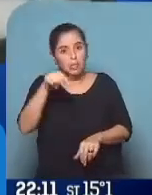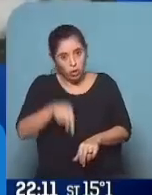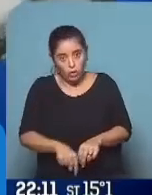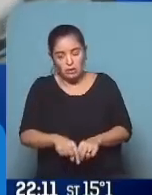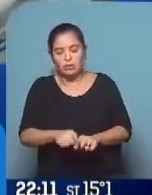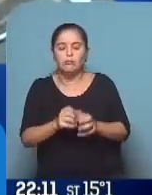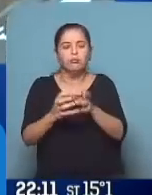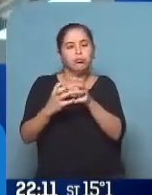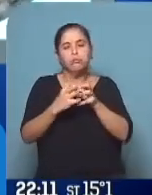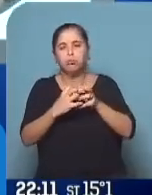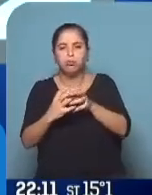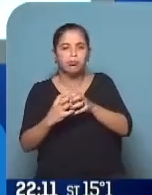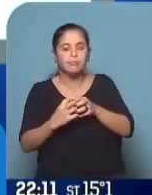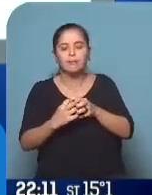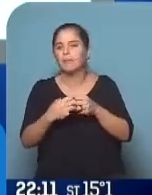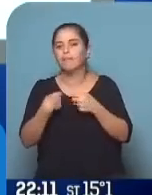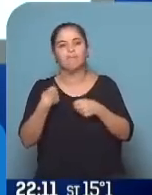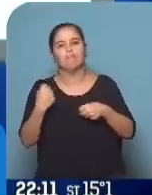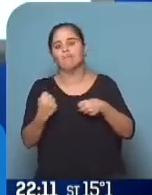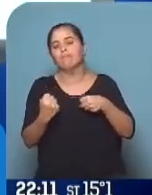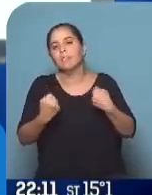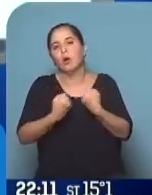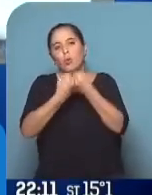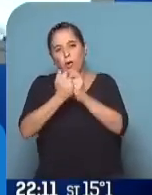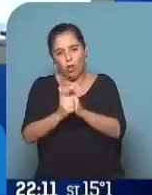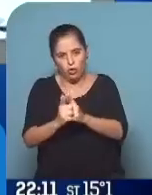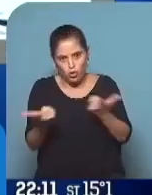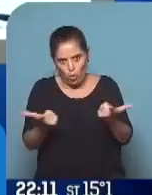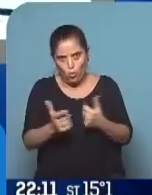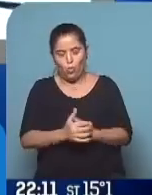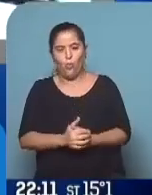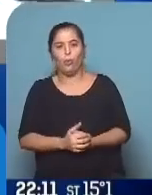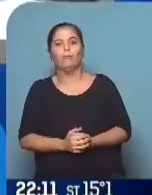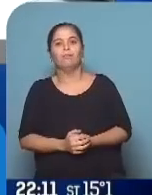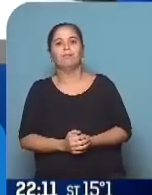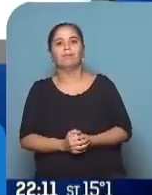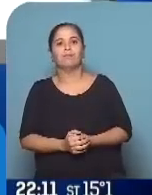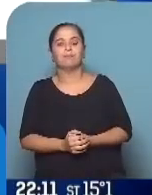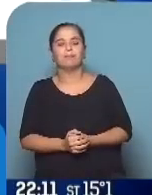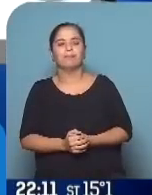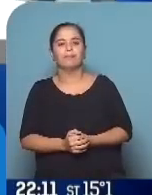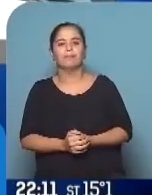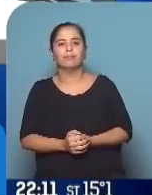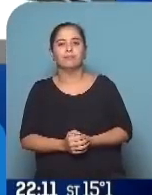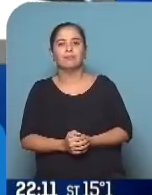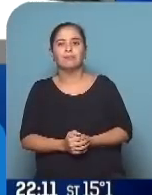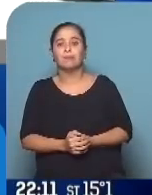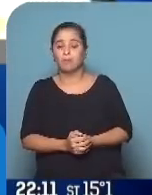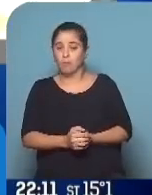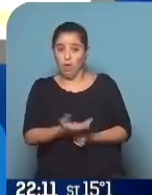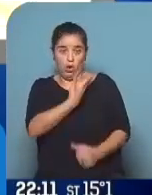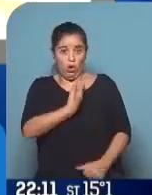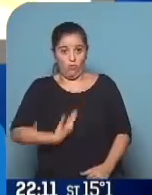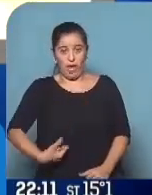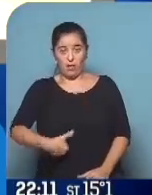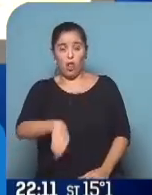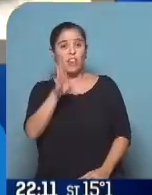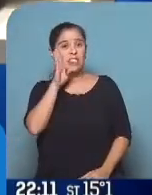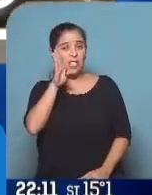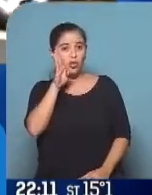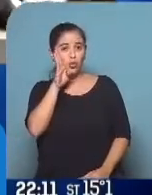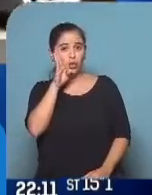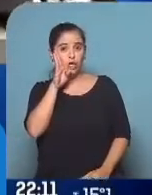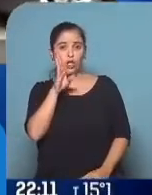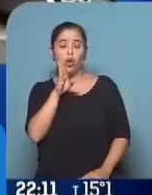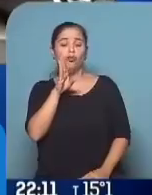daban de estas negociaciones que se desarrollaron en Washington, fracasaron. Se cerró y el gobierno de Estados Unidos ratificó